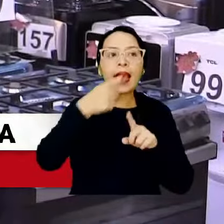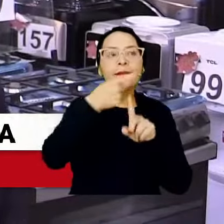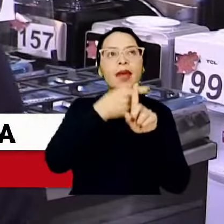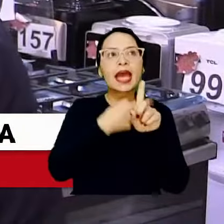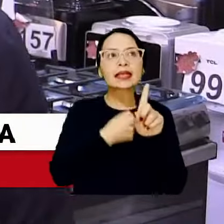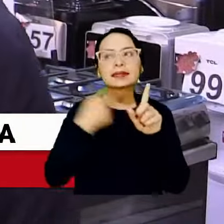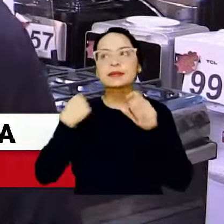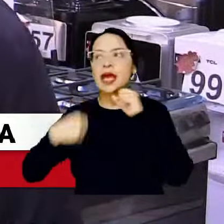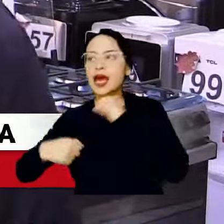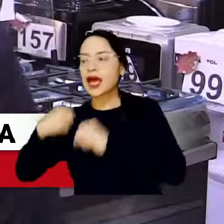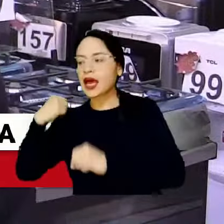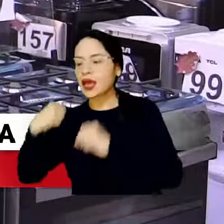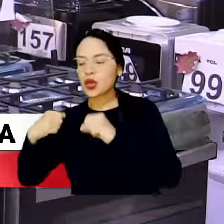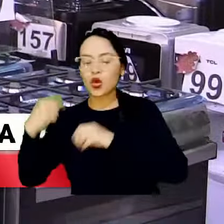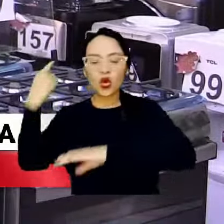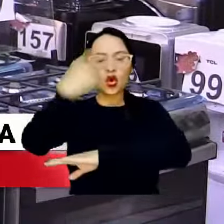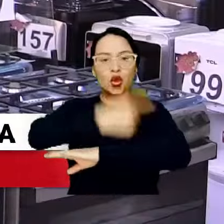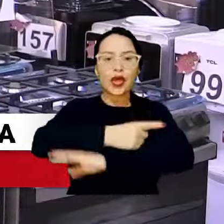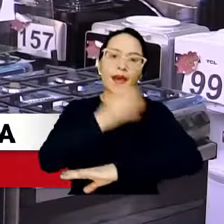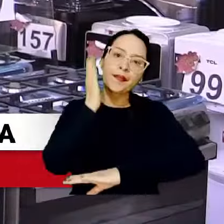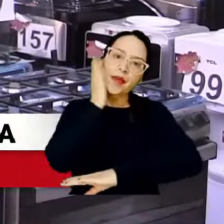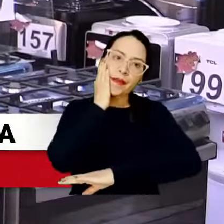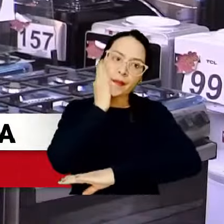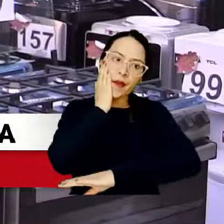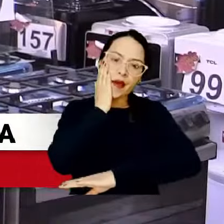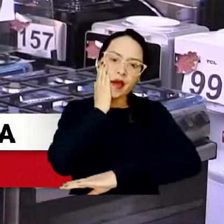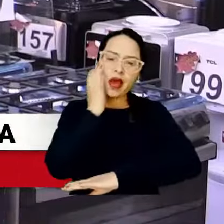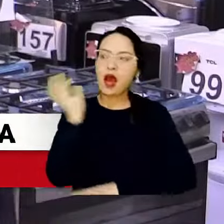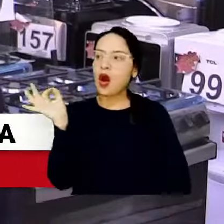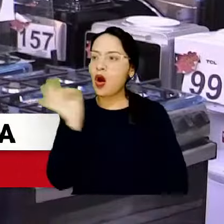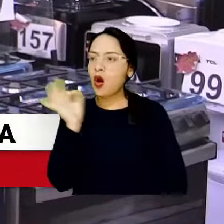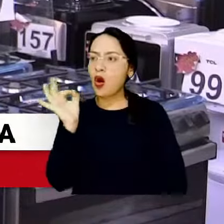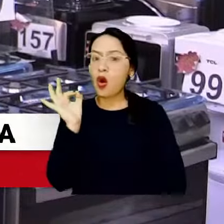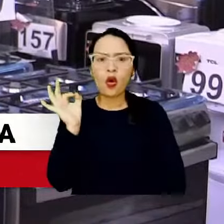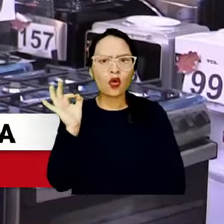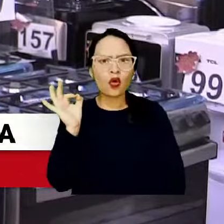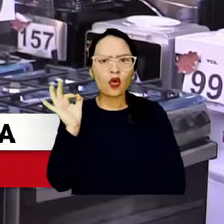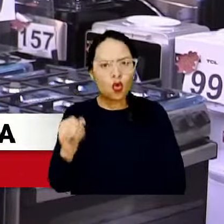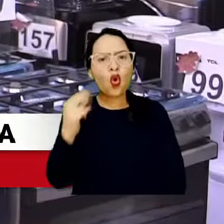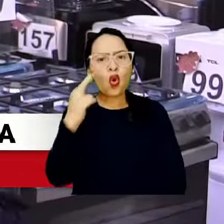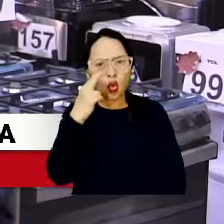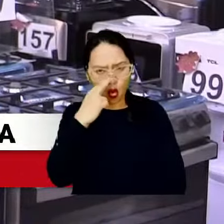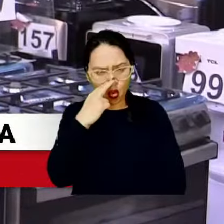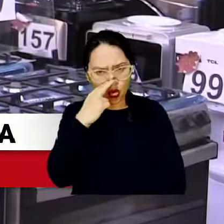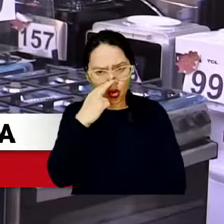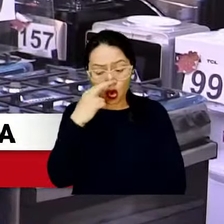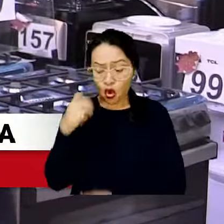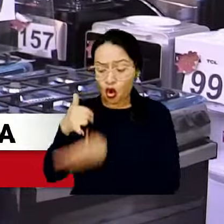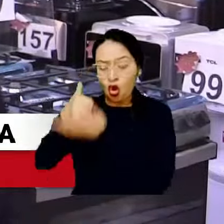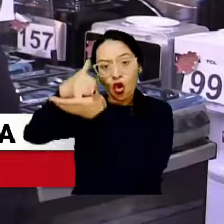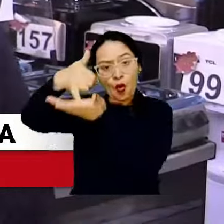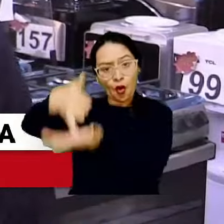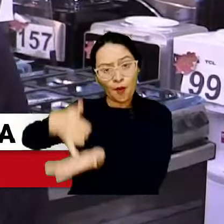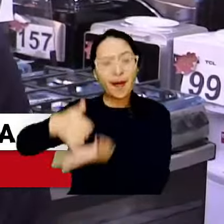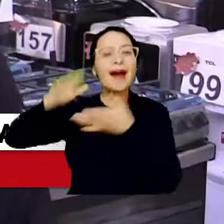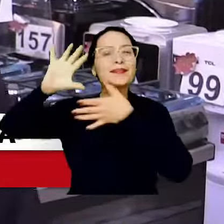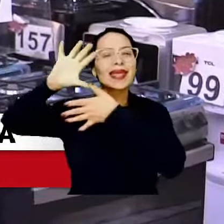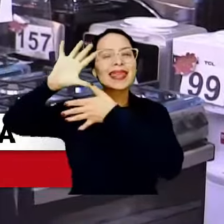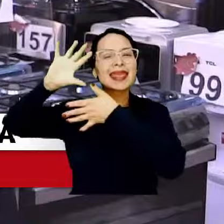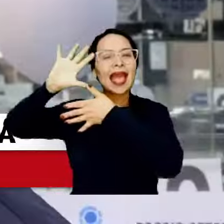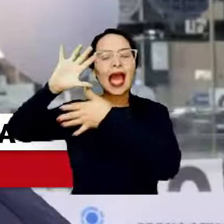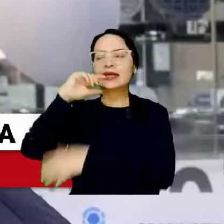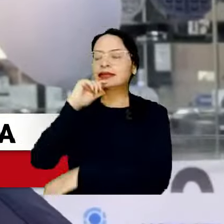también que viene esto del evento de la Copa América, nosotros vamos a asumir ese 3% para dar la seguridad al cliente y que ellos puedan